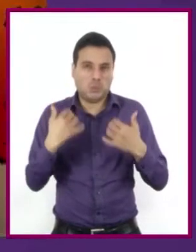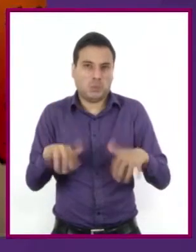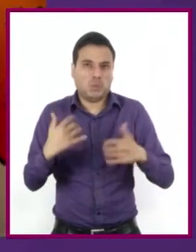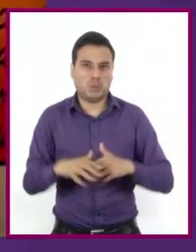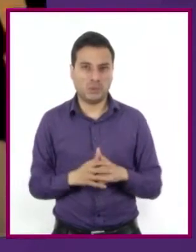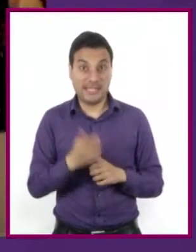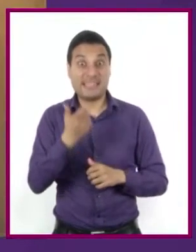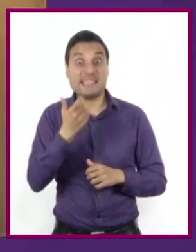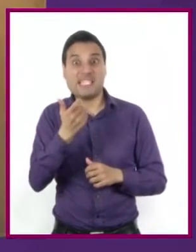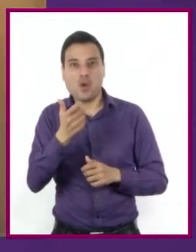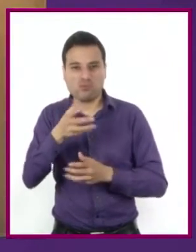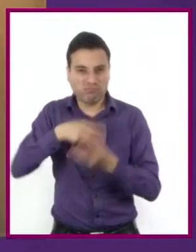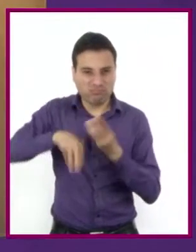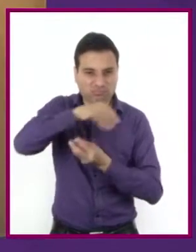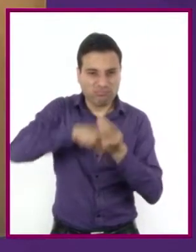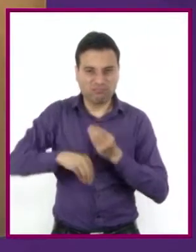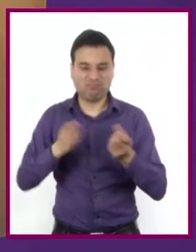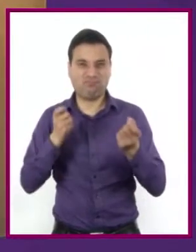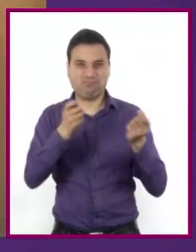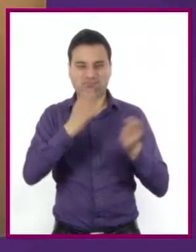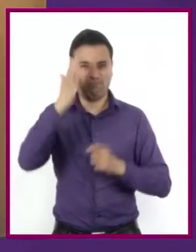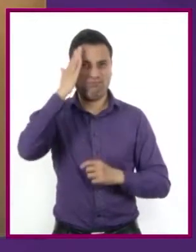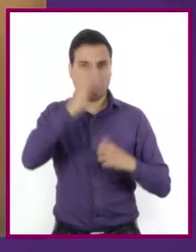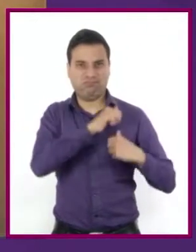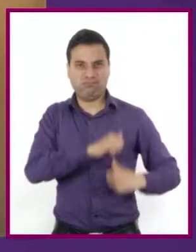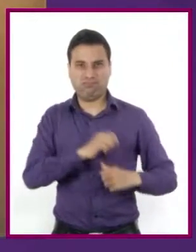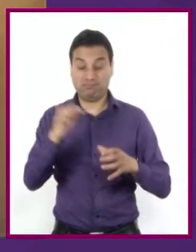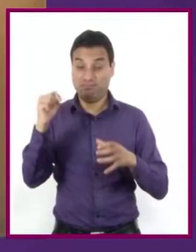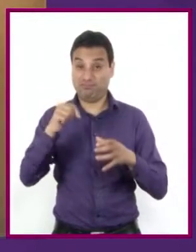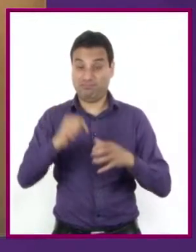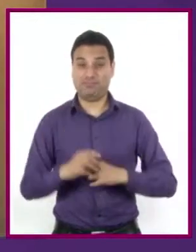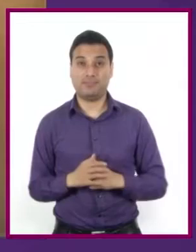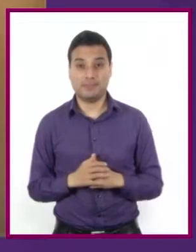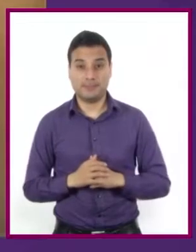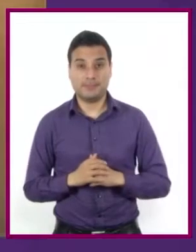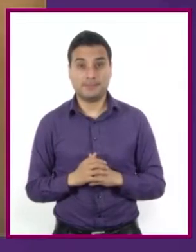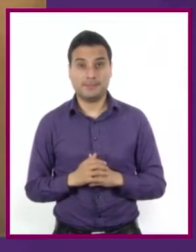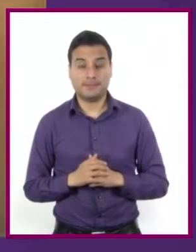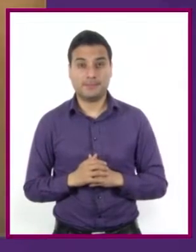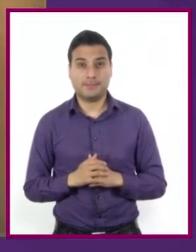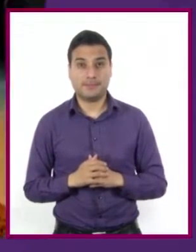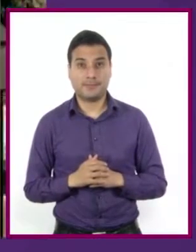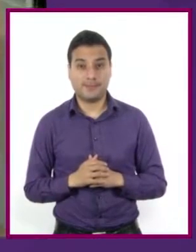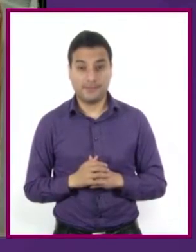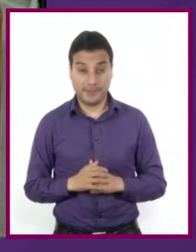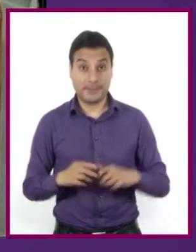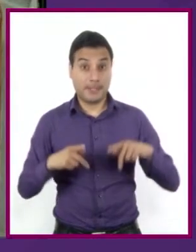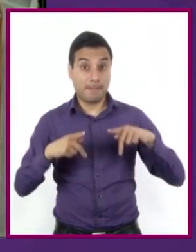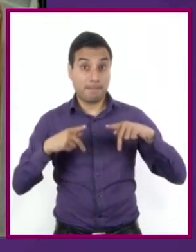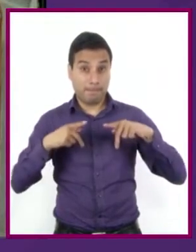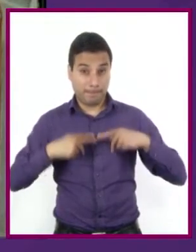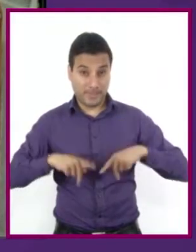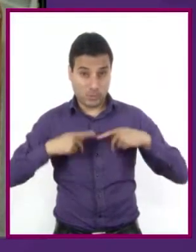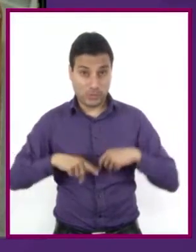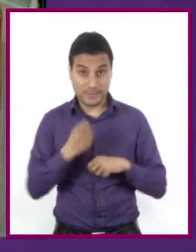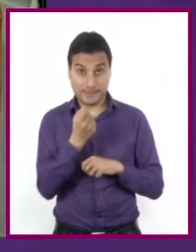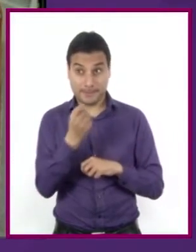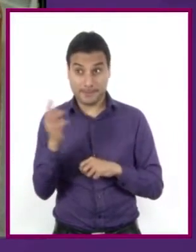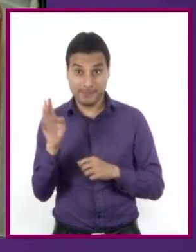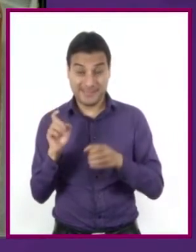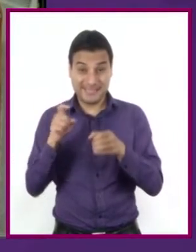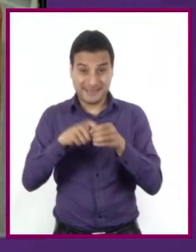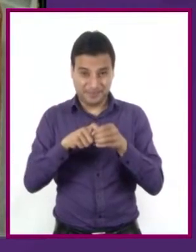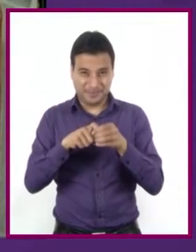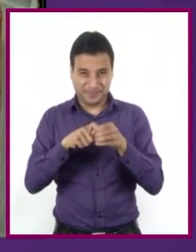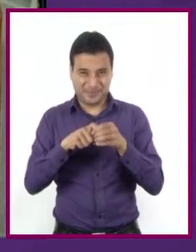económica virreinal. Los individuos que pertenecían a una corporación, sea